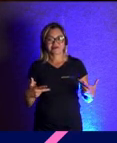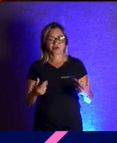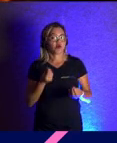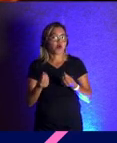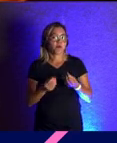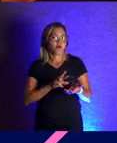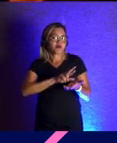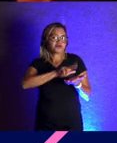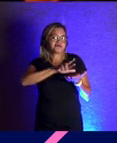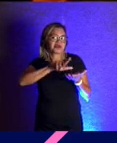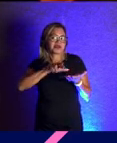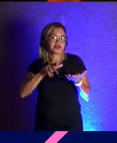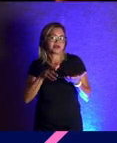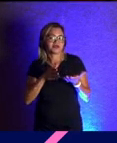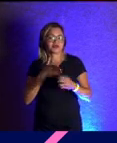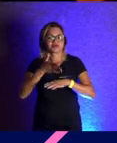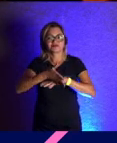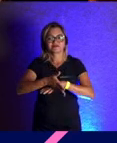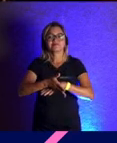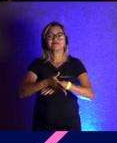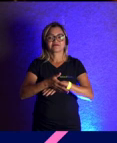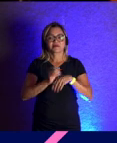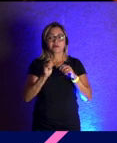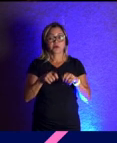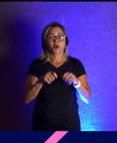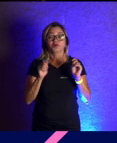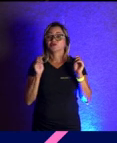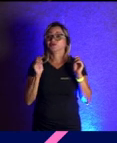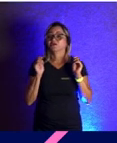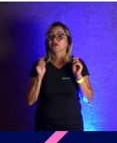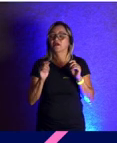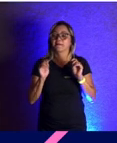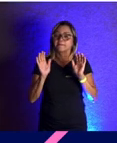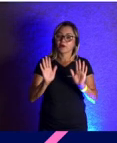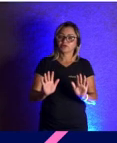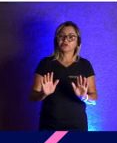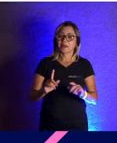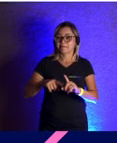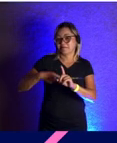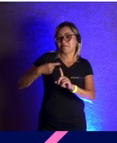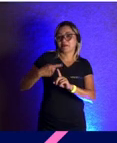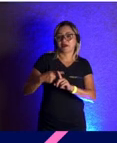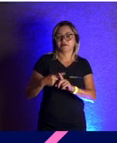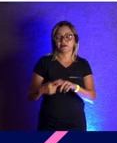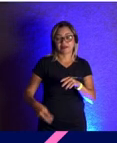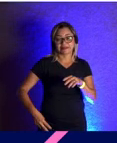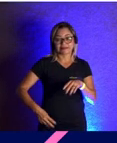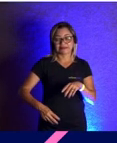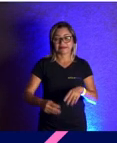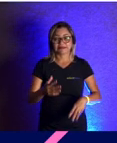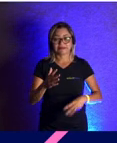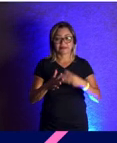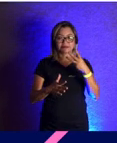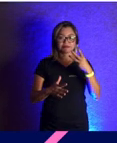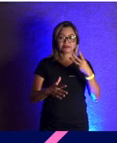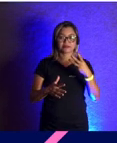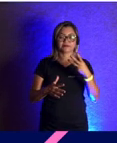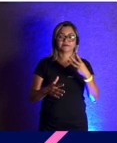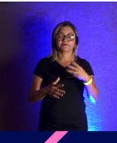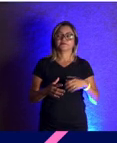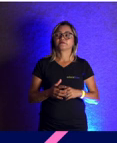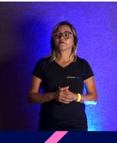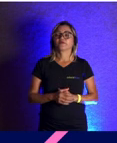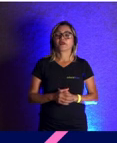parecidos y que por lo tanto a lo mejor es probable que esa persona por su planetina. Y la tercera etapa es el uso de imágenes satelitales, sobre todo